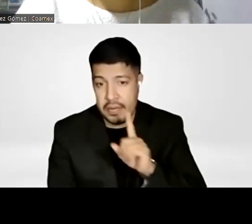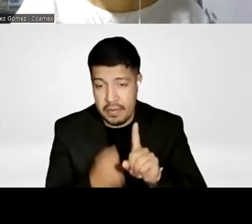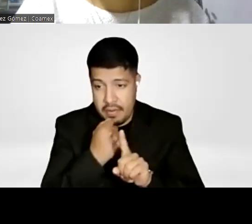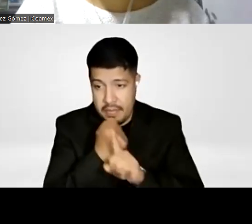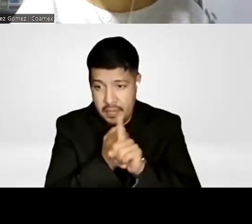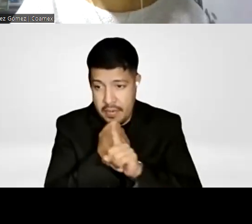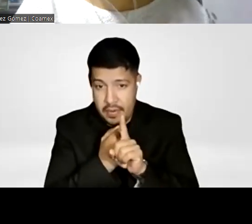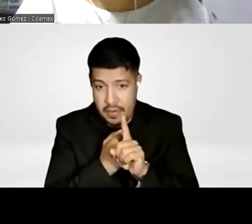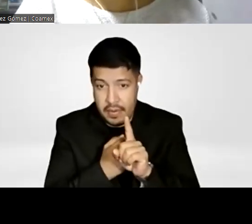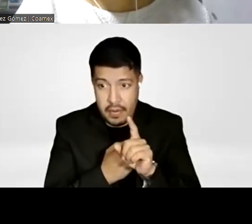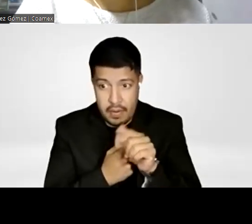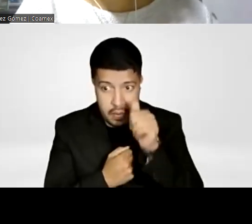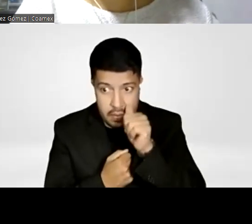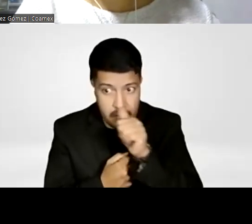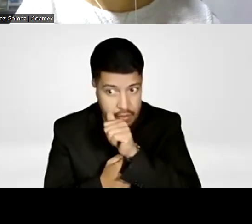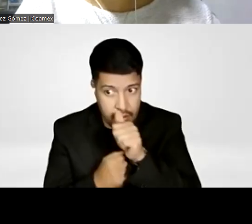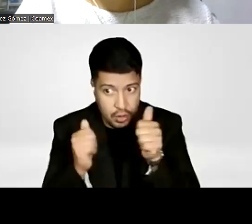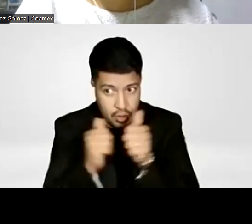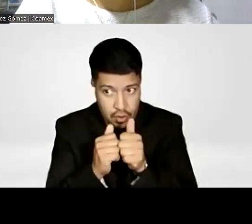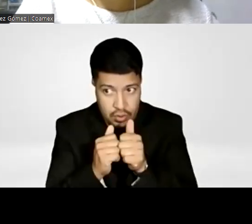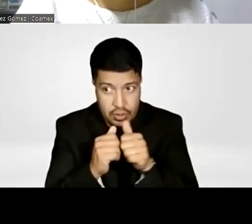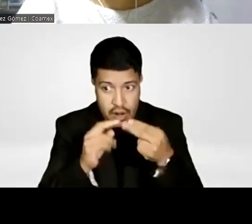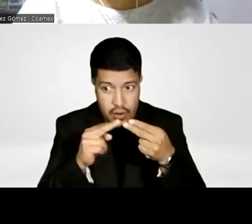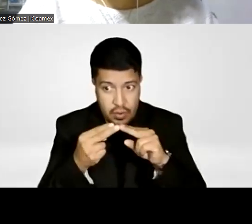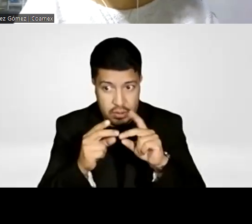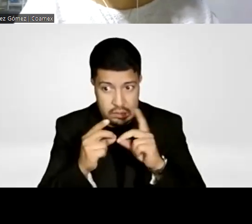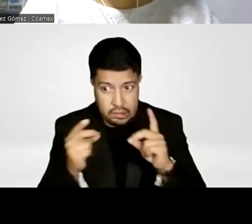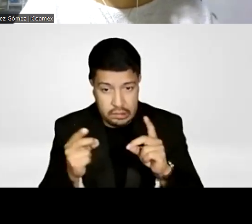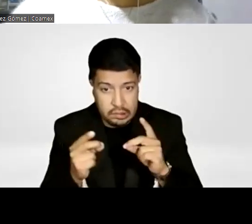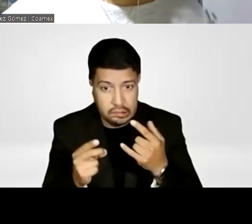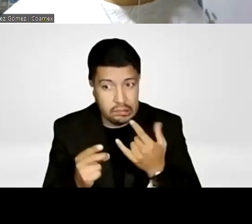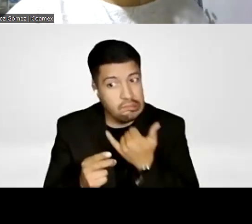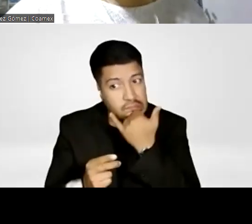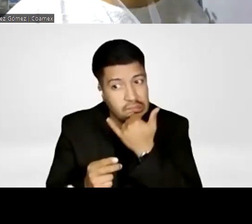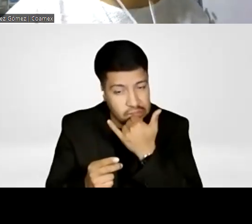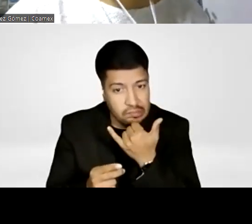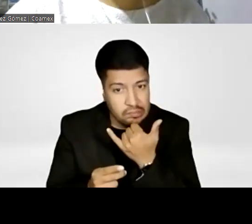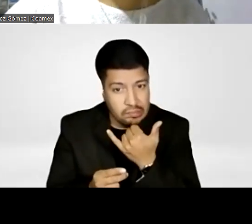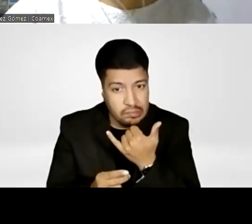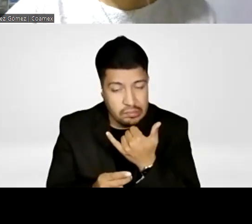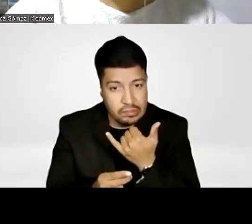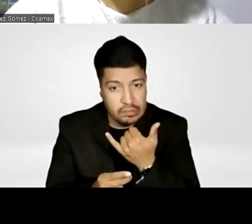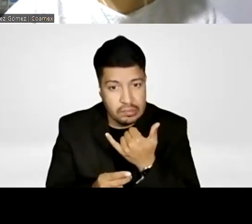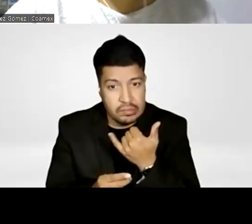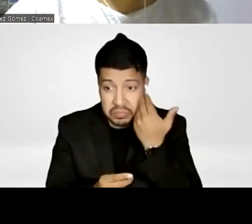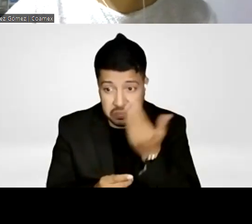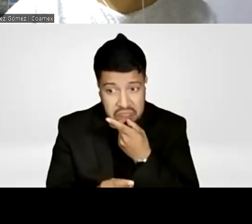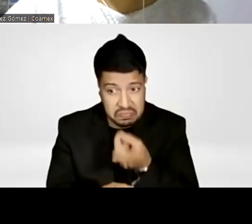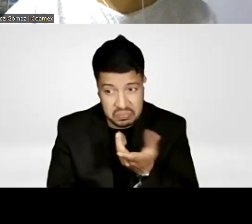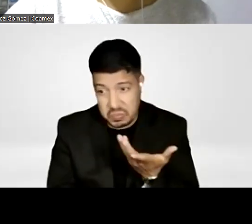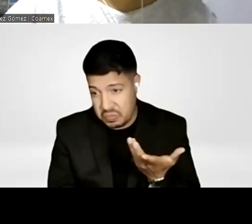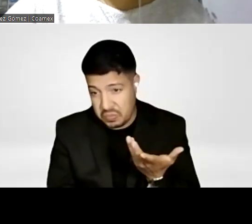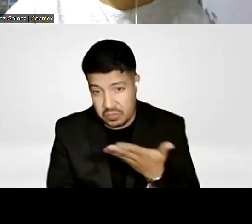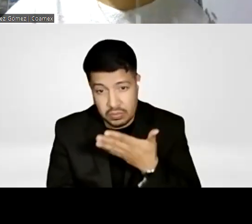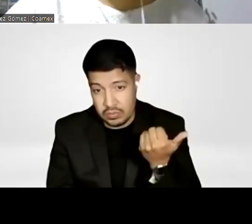este trastorno del neurodesarrollo que se esté sospechando. No sé si eso es lo que quiera decir o ver